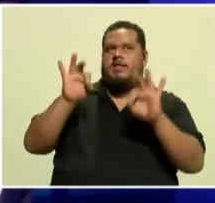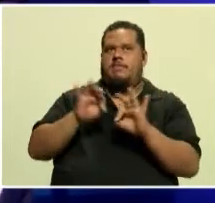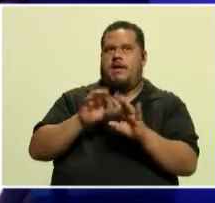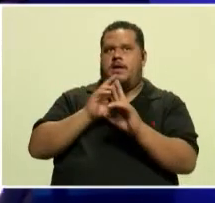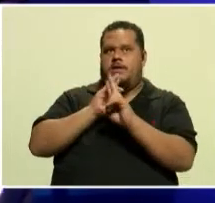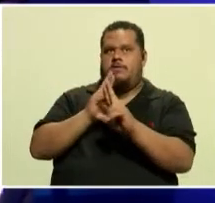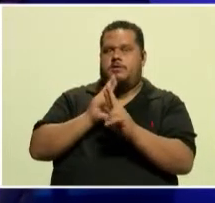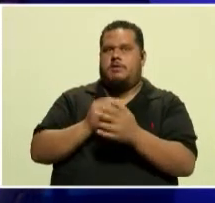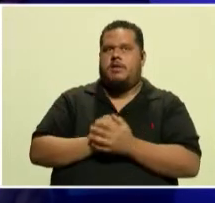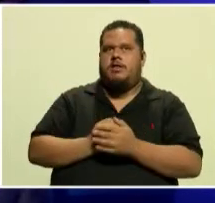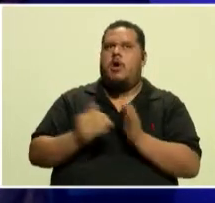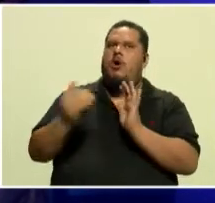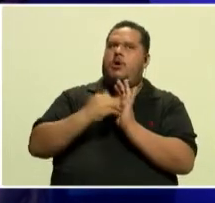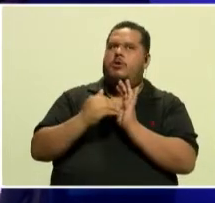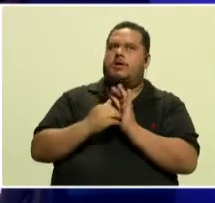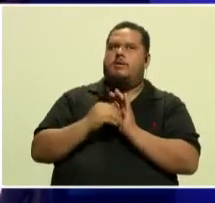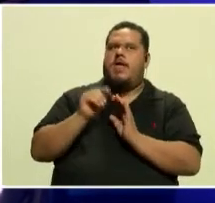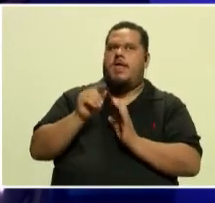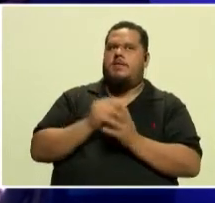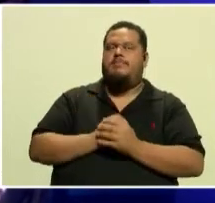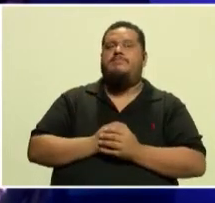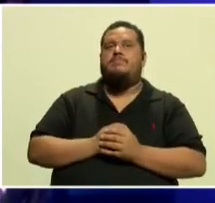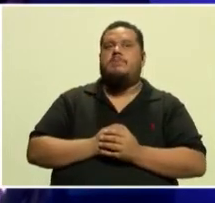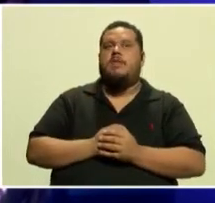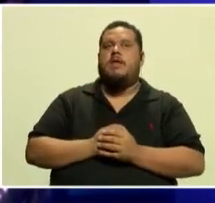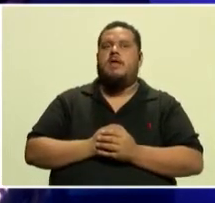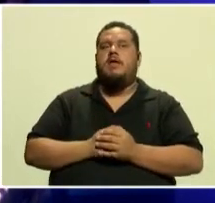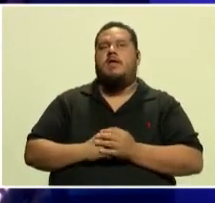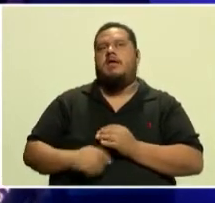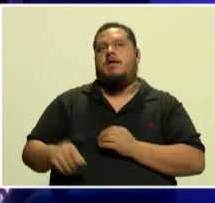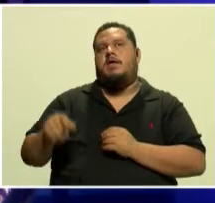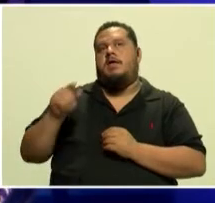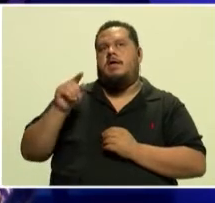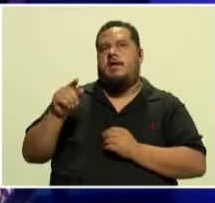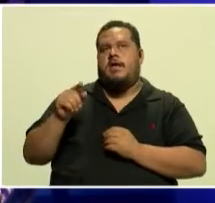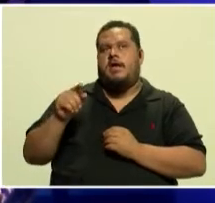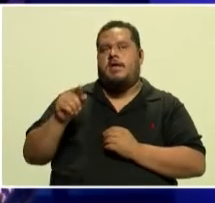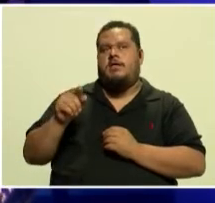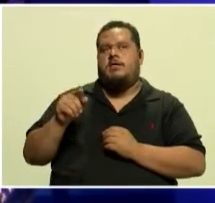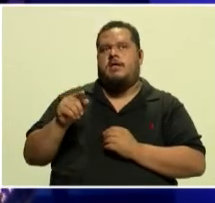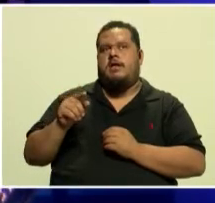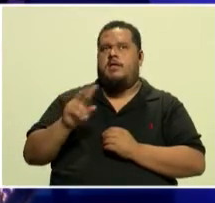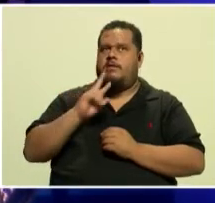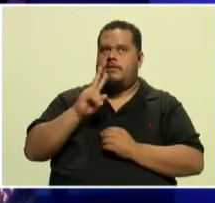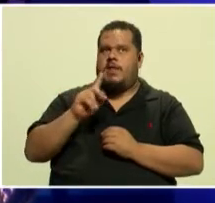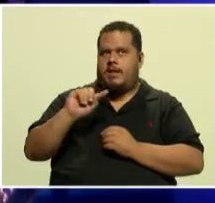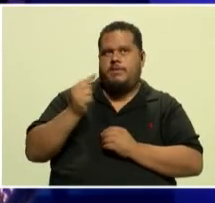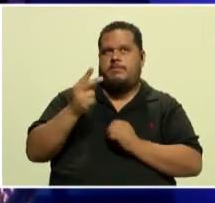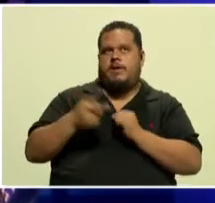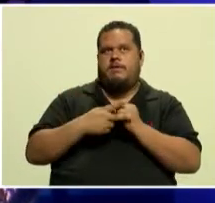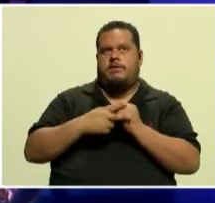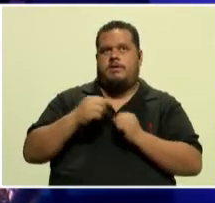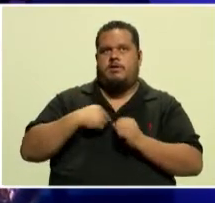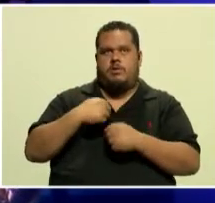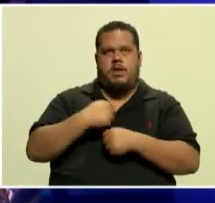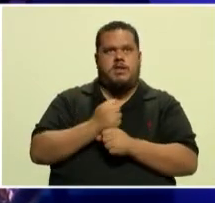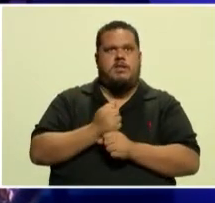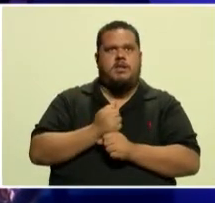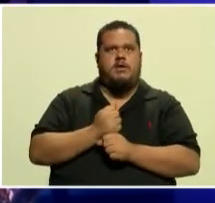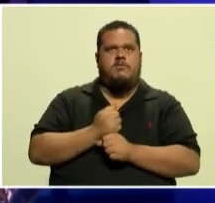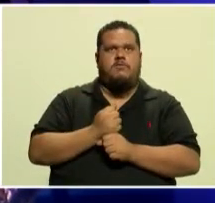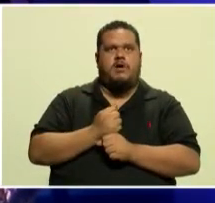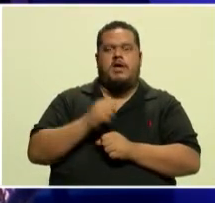director, vuelvo a poner esa. Esa performance, en realidad, la primera vez que la hice fue